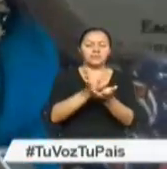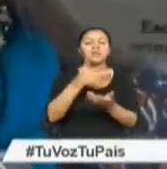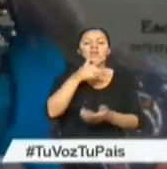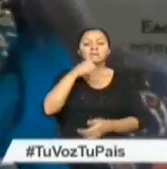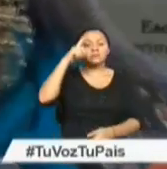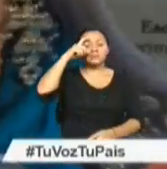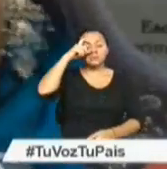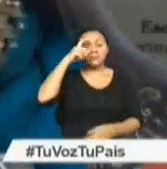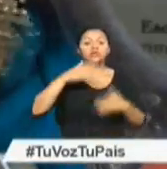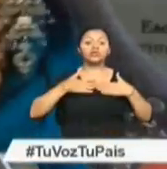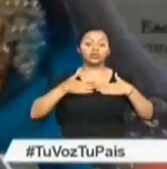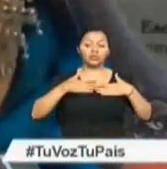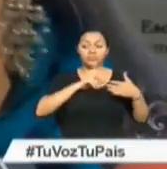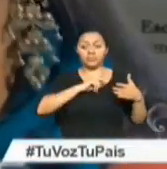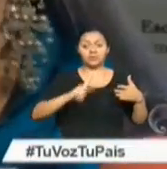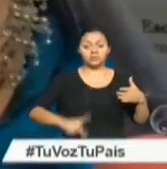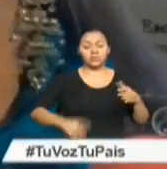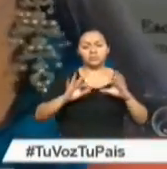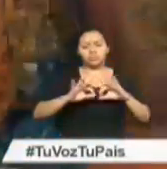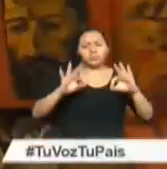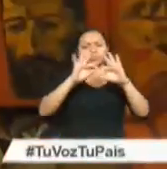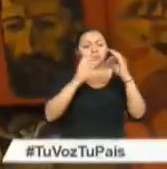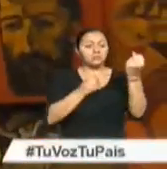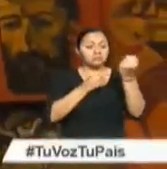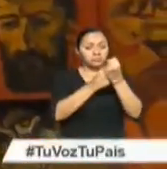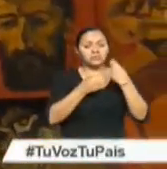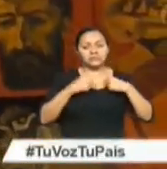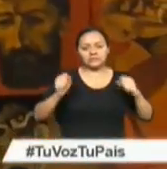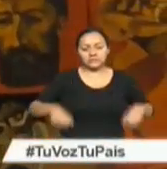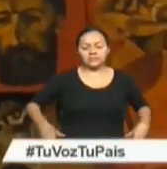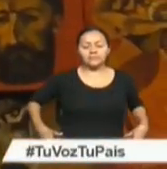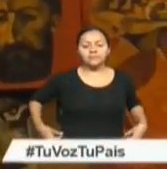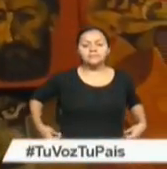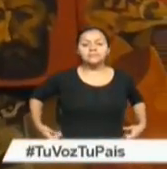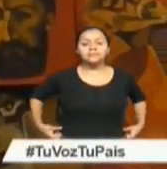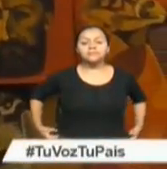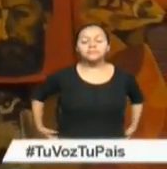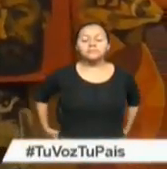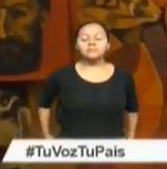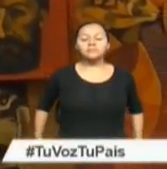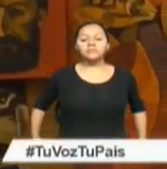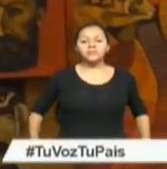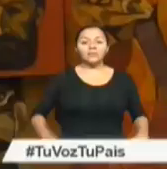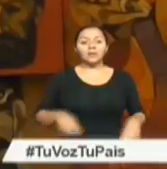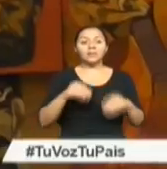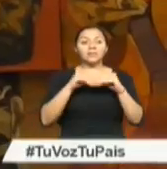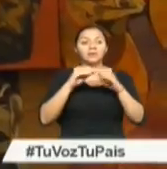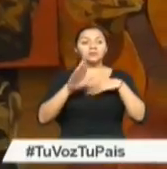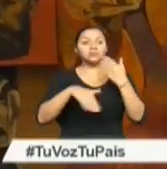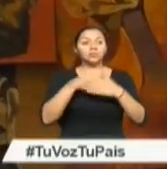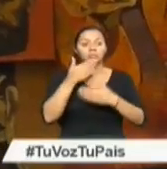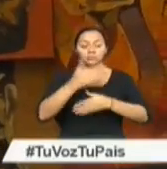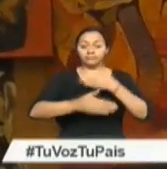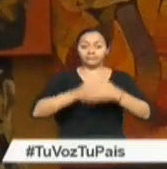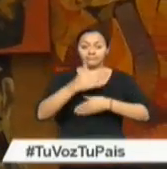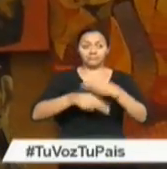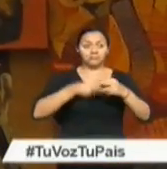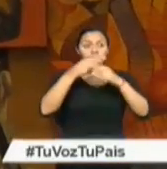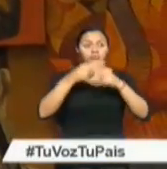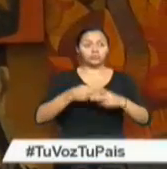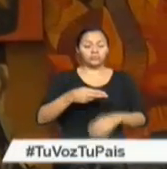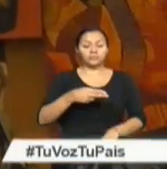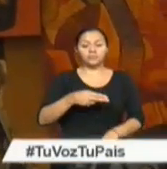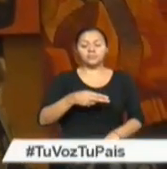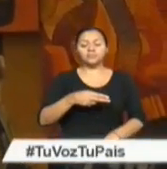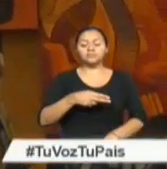persona, en lo personal, creo debe asumir la presidencia. Rivadeneira indicó además que se deberán fijar los parámetros para designar autoridades